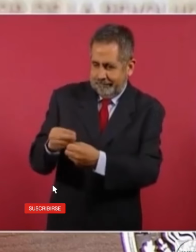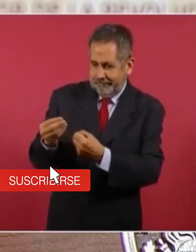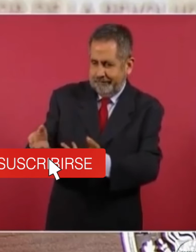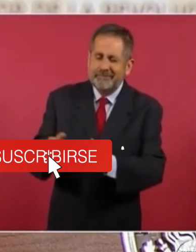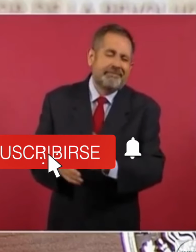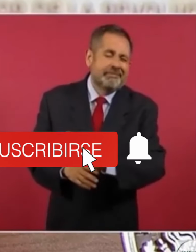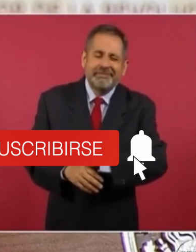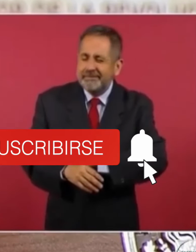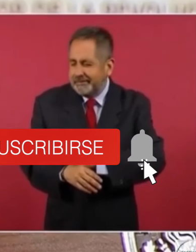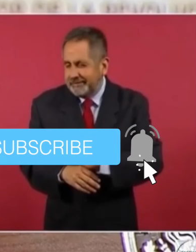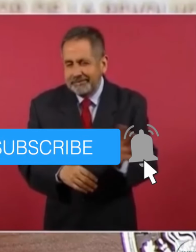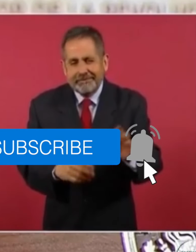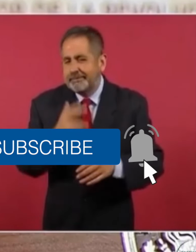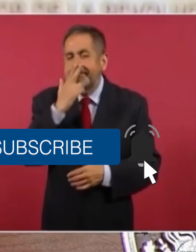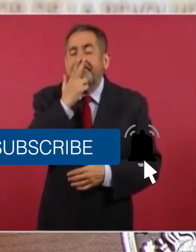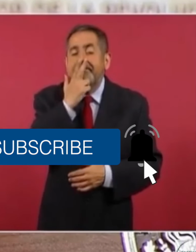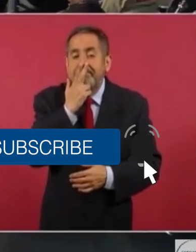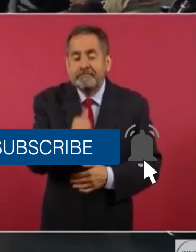Pues todo eso no sirve,